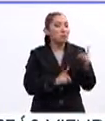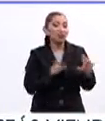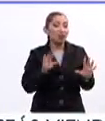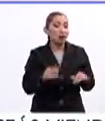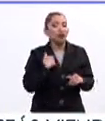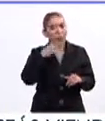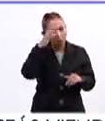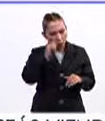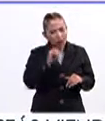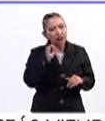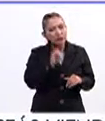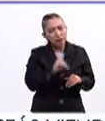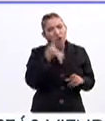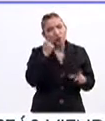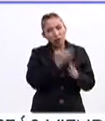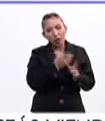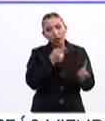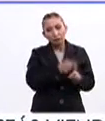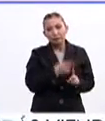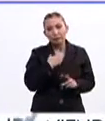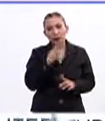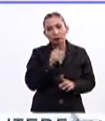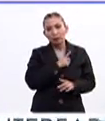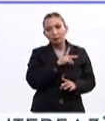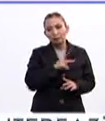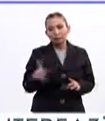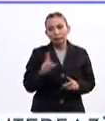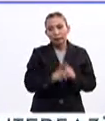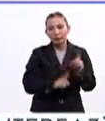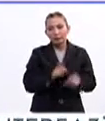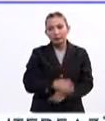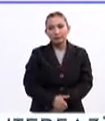y yo estoy de acuerdo. No es solo deporte.